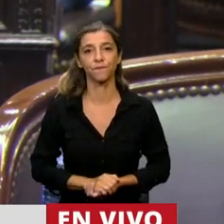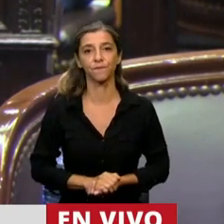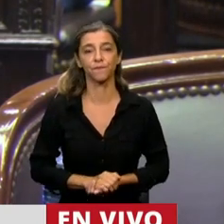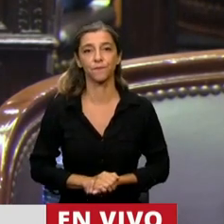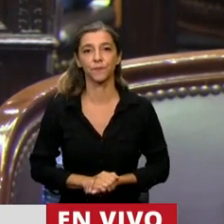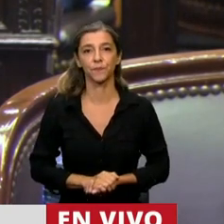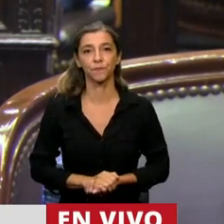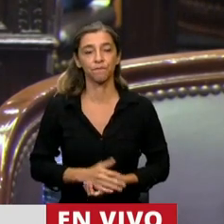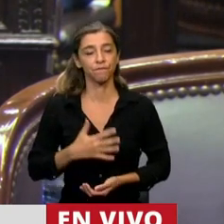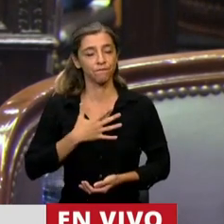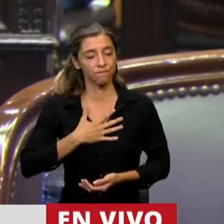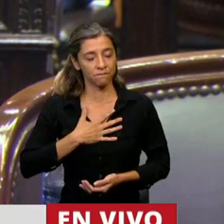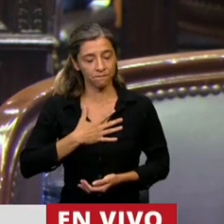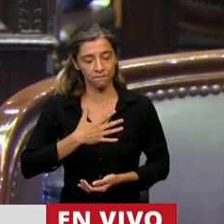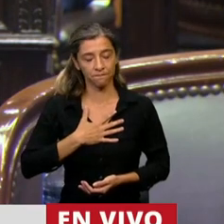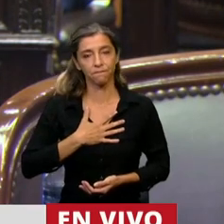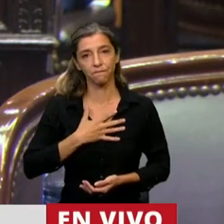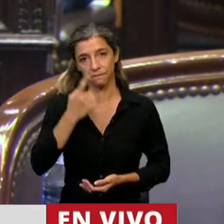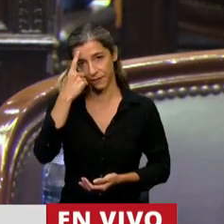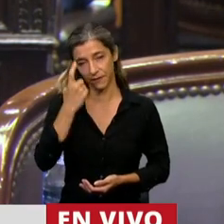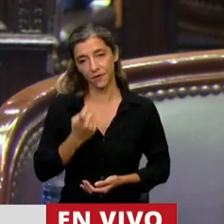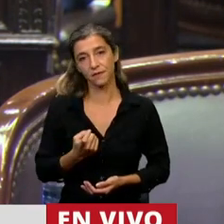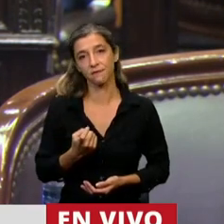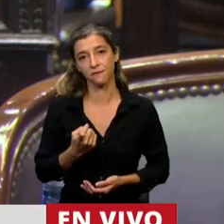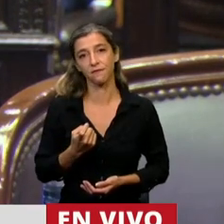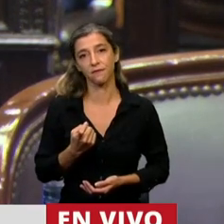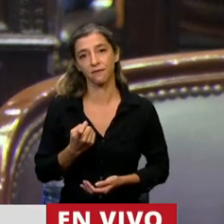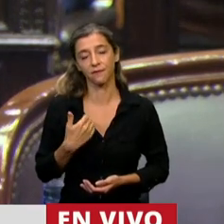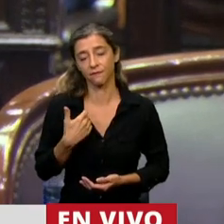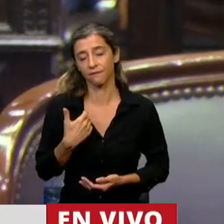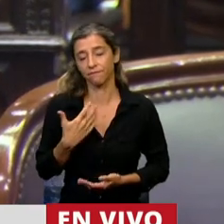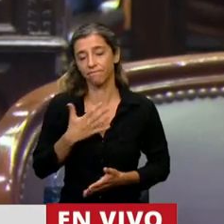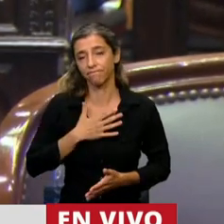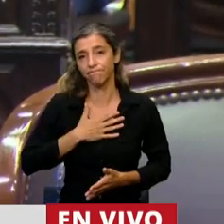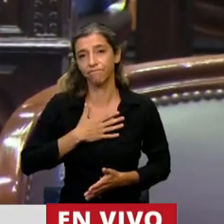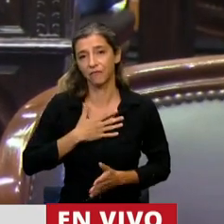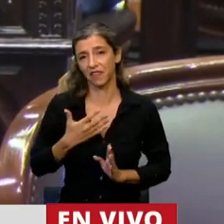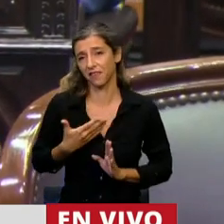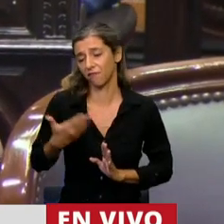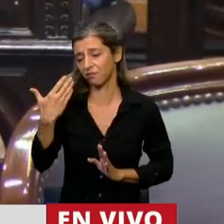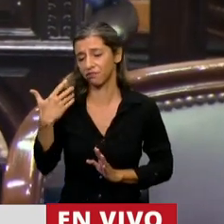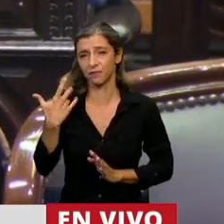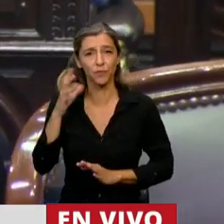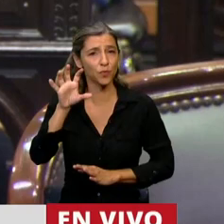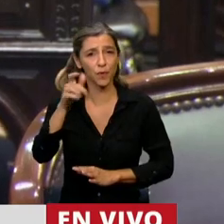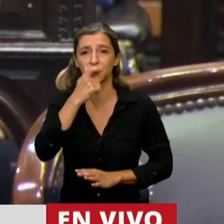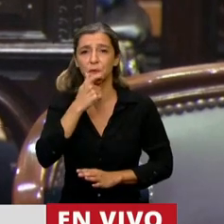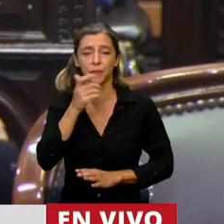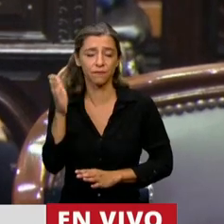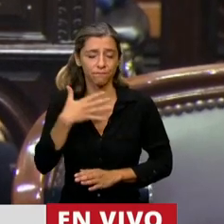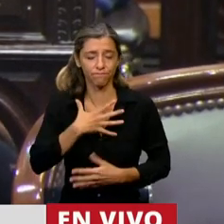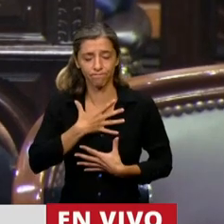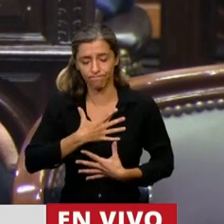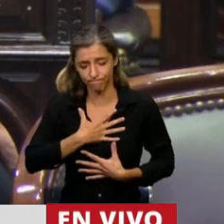Produce una gran tristeza y produjo una gran tristeza en Mendoza y